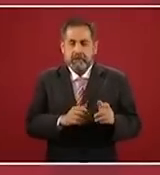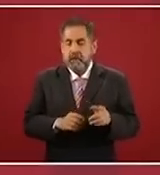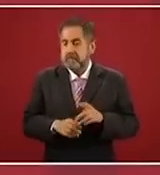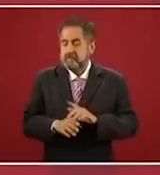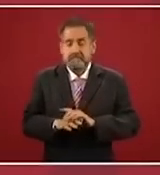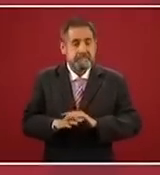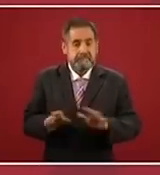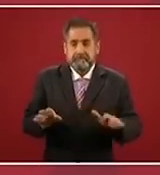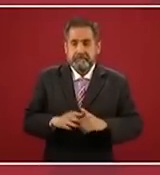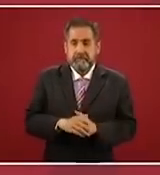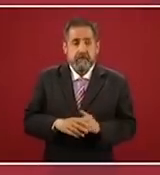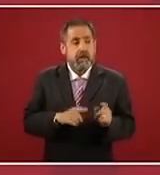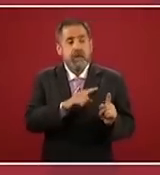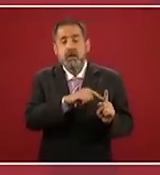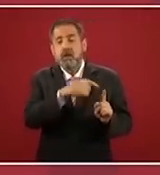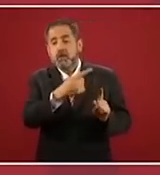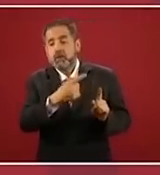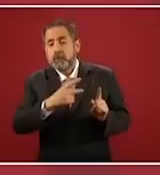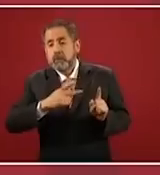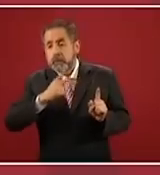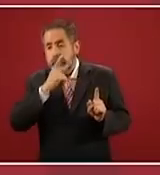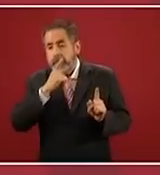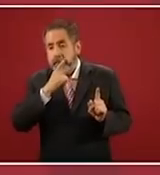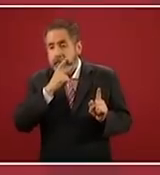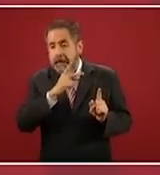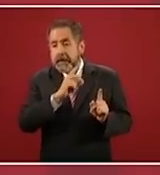es el hijo de